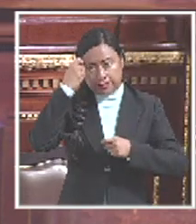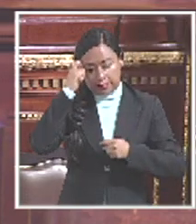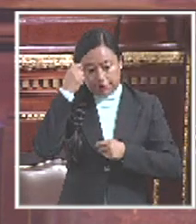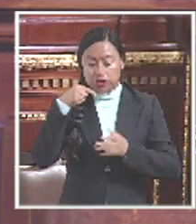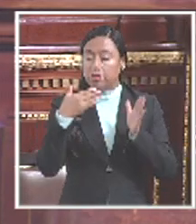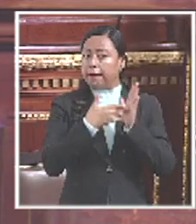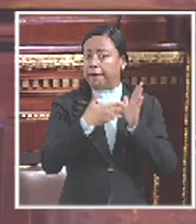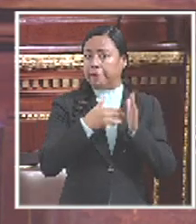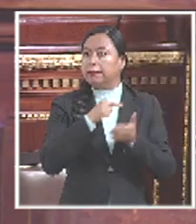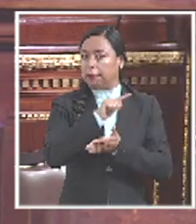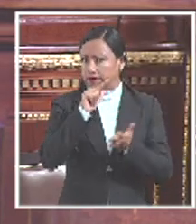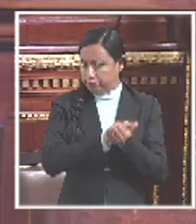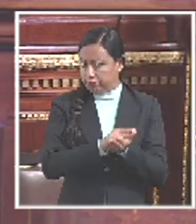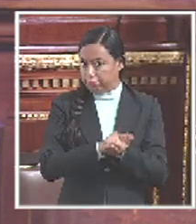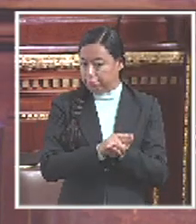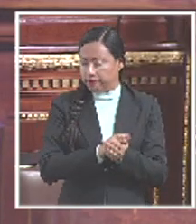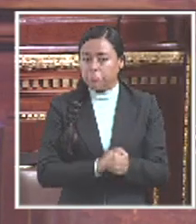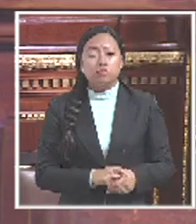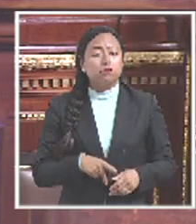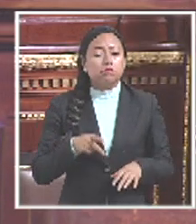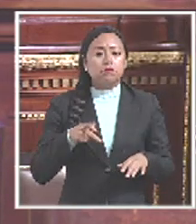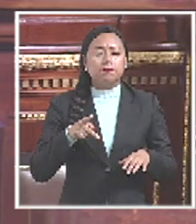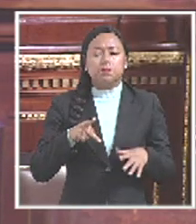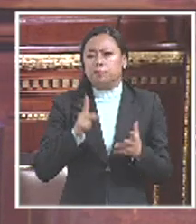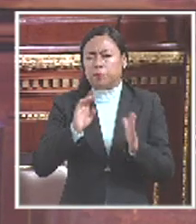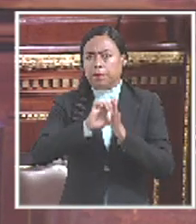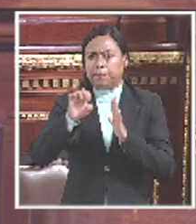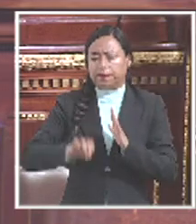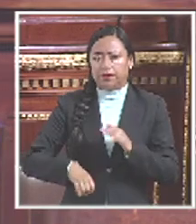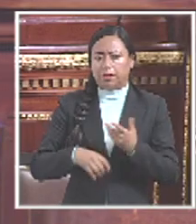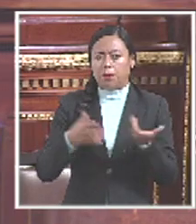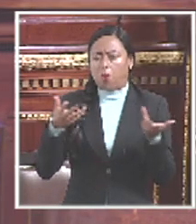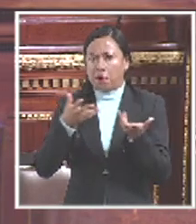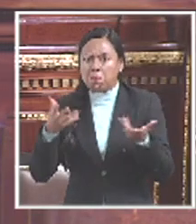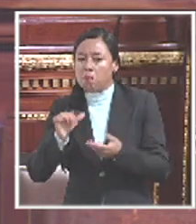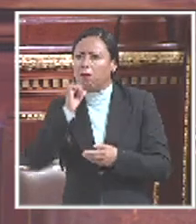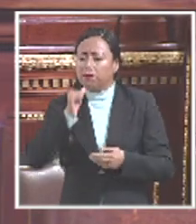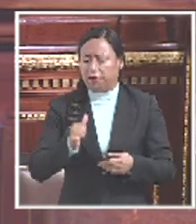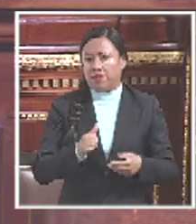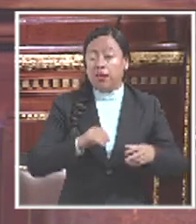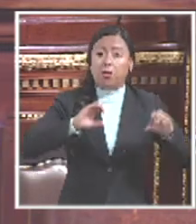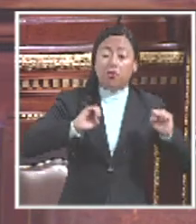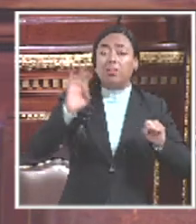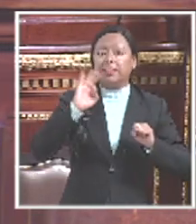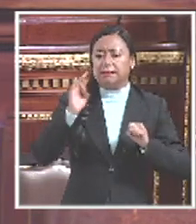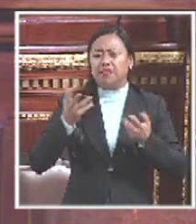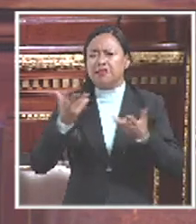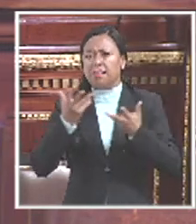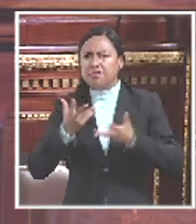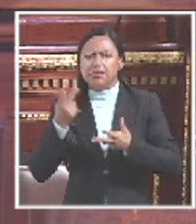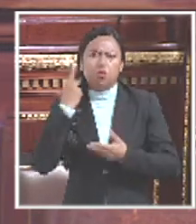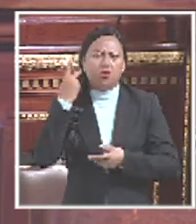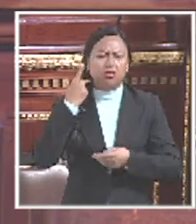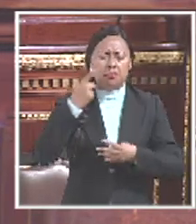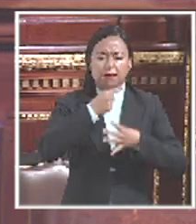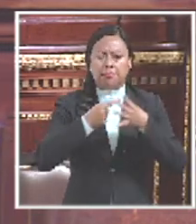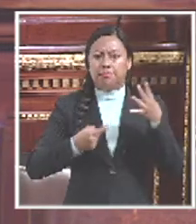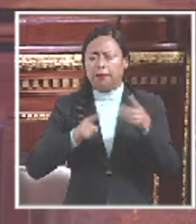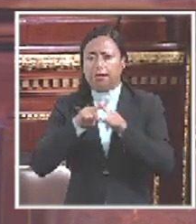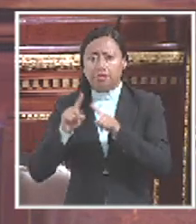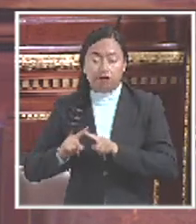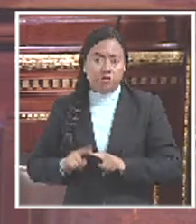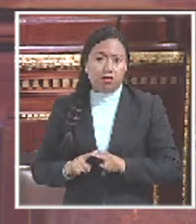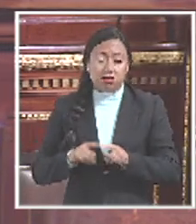ley, pero la inacción o la mala ejecución de estas políticas públicas van